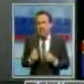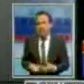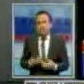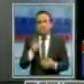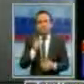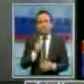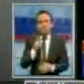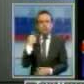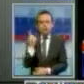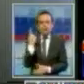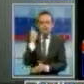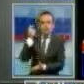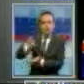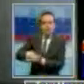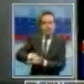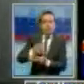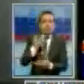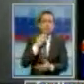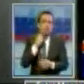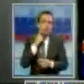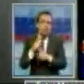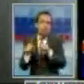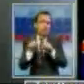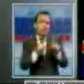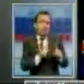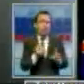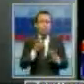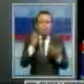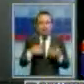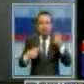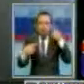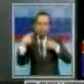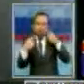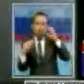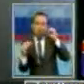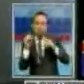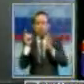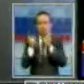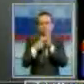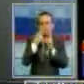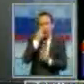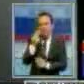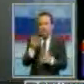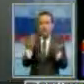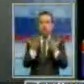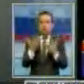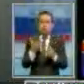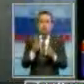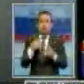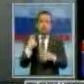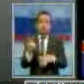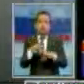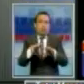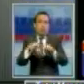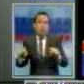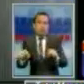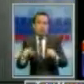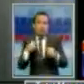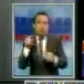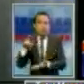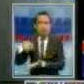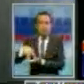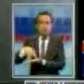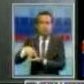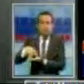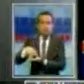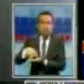es subvencionado, tenemos que tener diferencia y tenemos que ponerla con claridad, uno su punto y, y luego va a ganar lo que legítimamente se imponga el Parlamento, pero